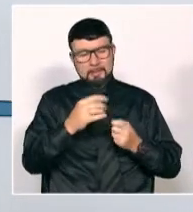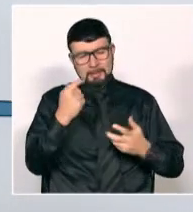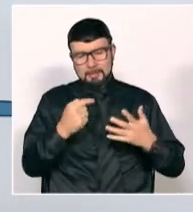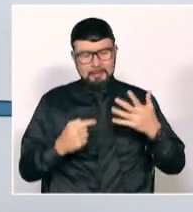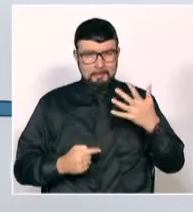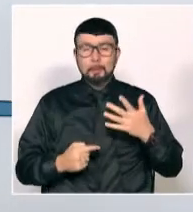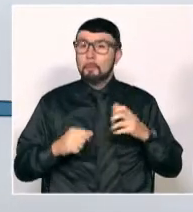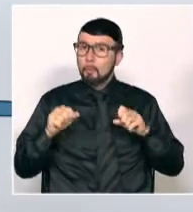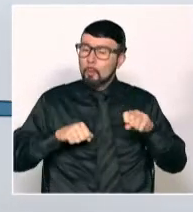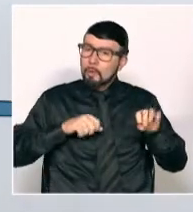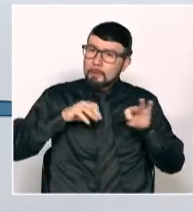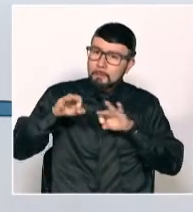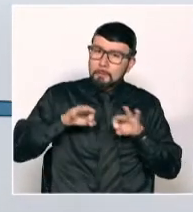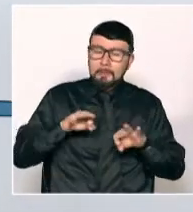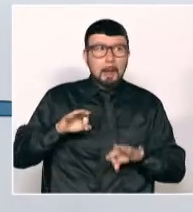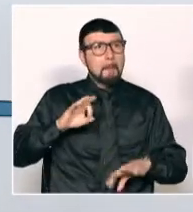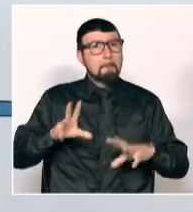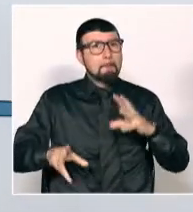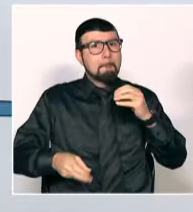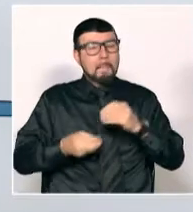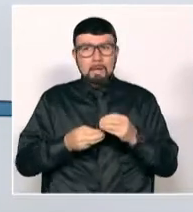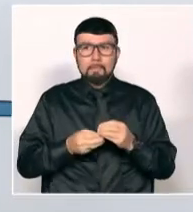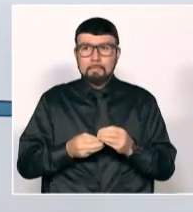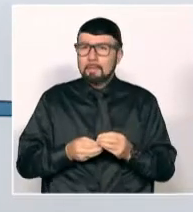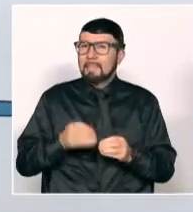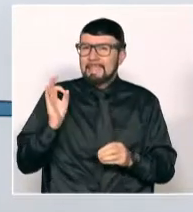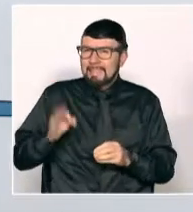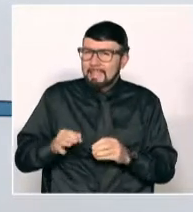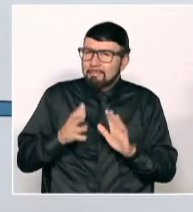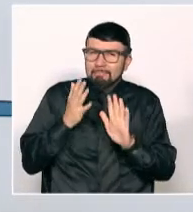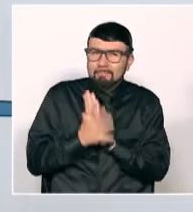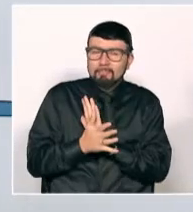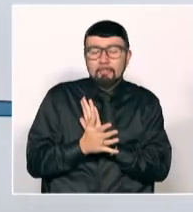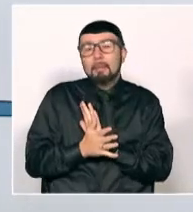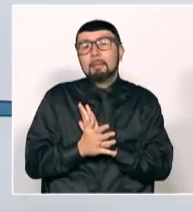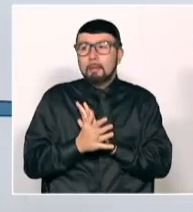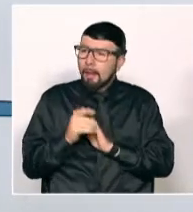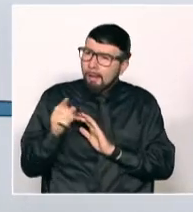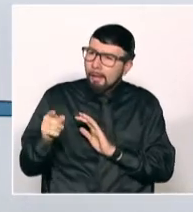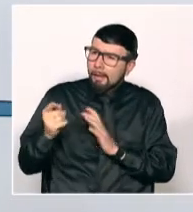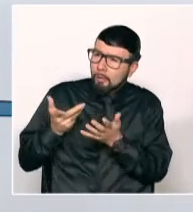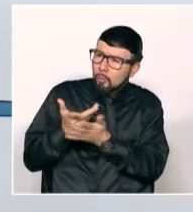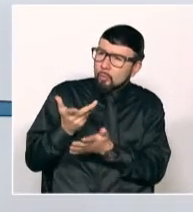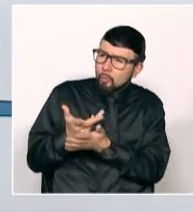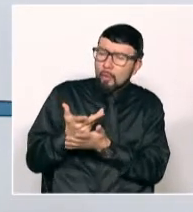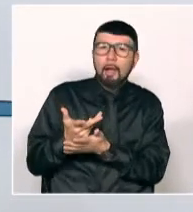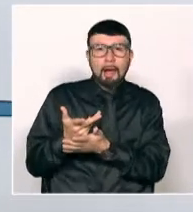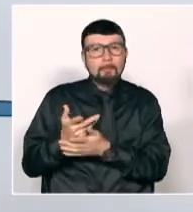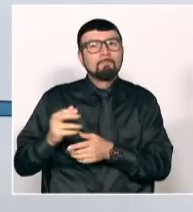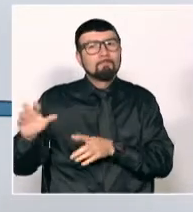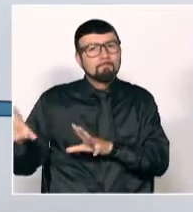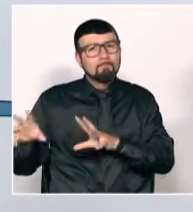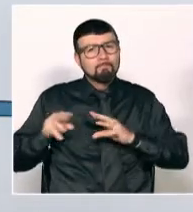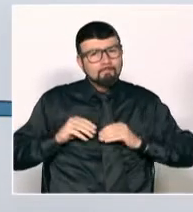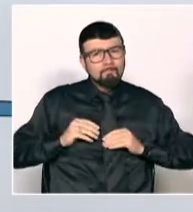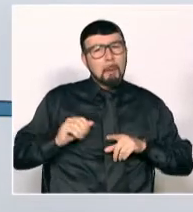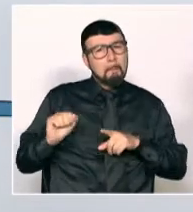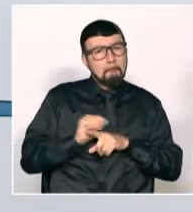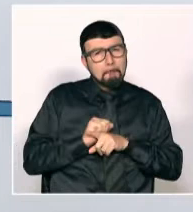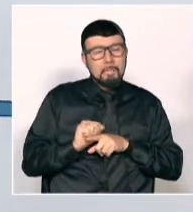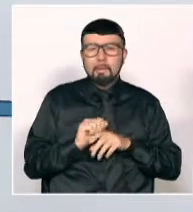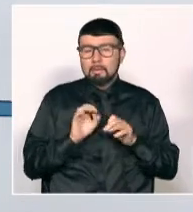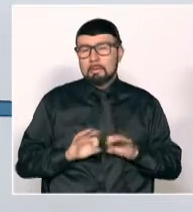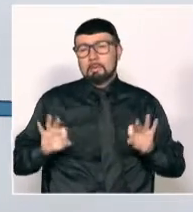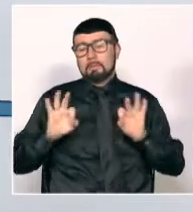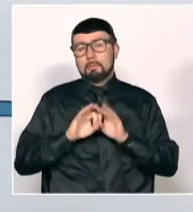estas. Y lo más importante, que siempre lo hemos dicho, poner en práctica los consejos que aprendemos de los especialistas. Tratamos de que todos los días